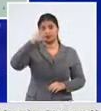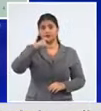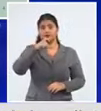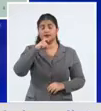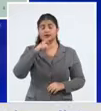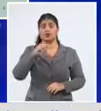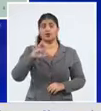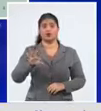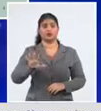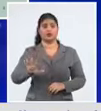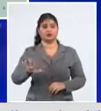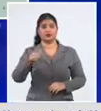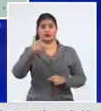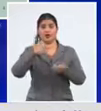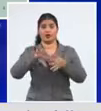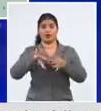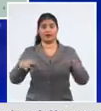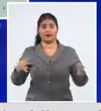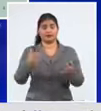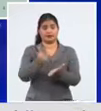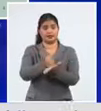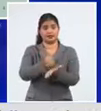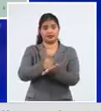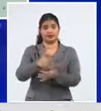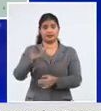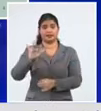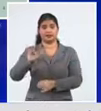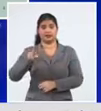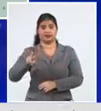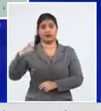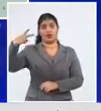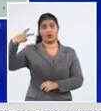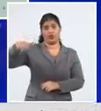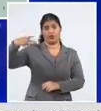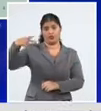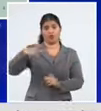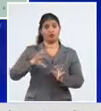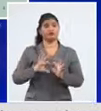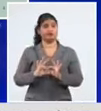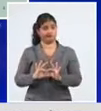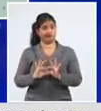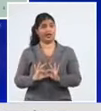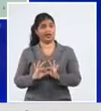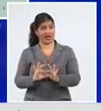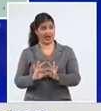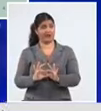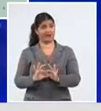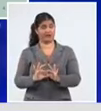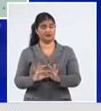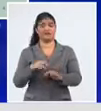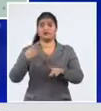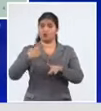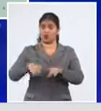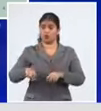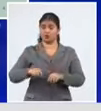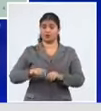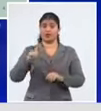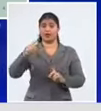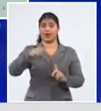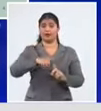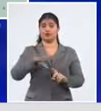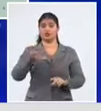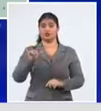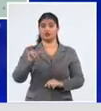85 y Artemisa municipio con 72, las cifras más elevadas. Pero se diagnostican también en Caimito 56, en